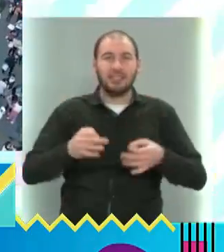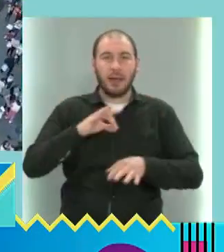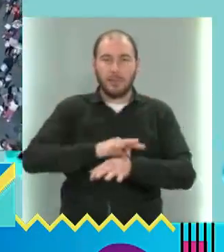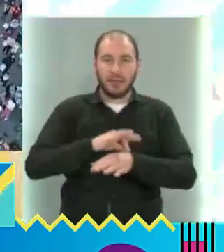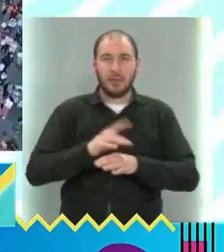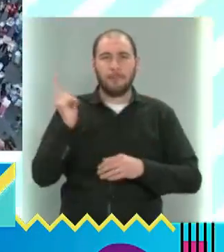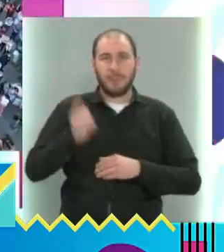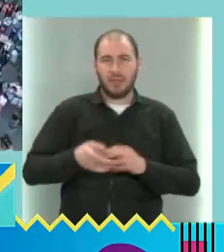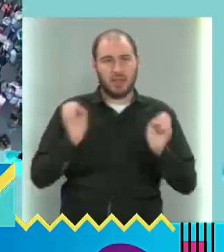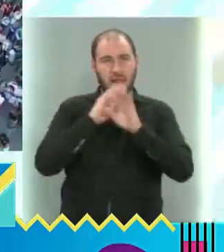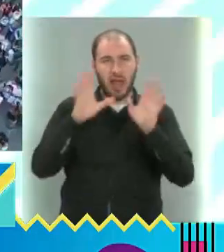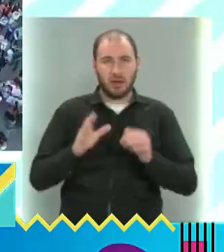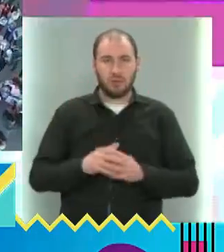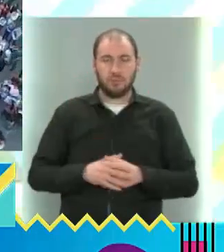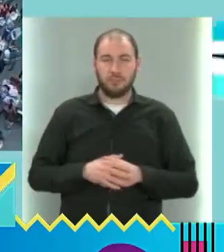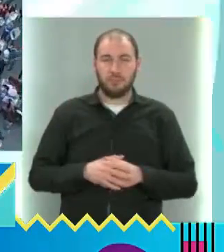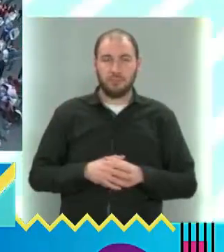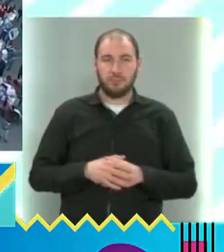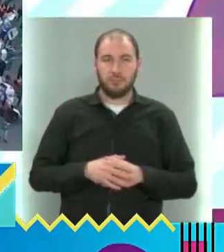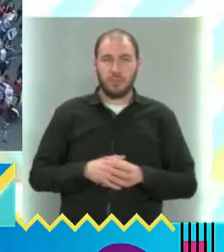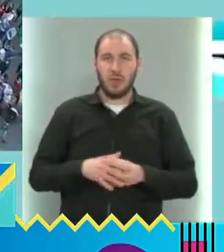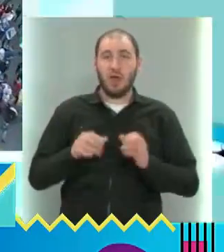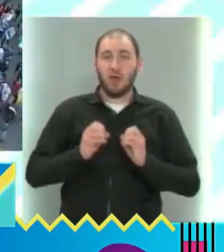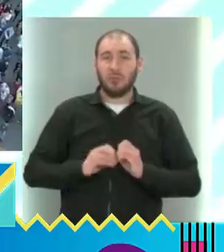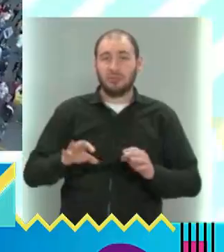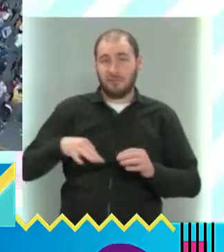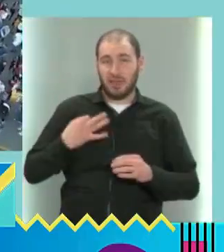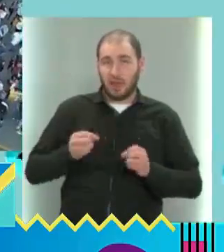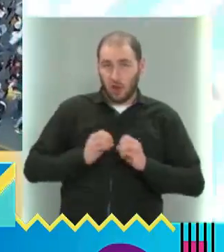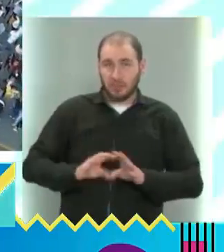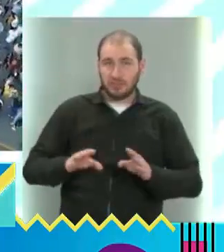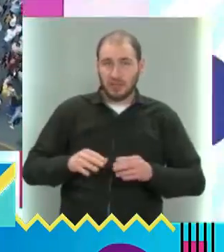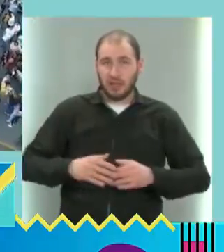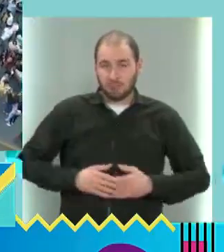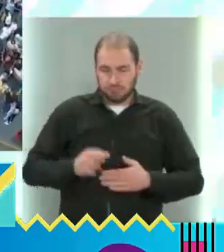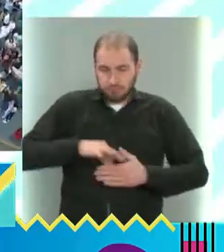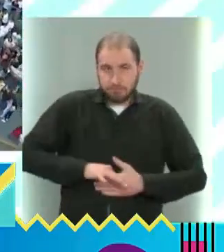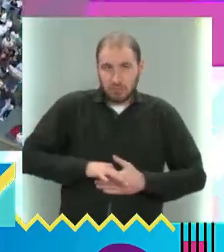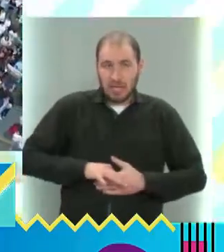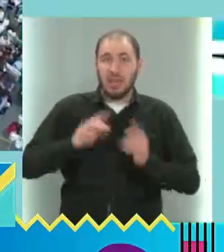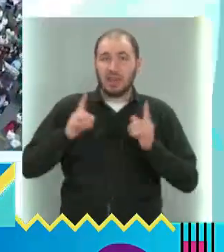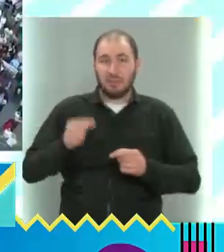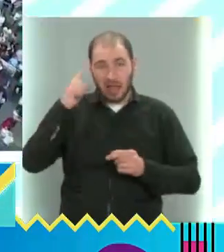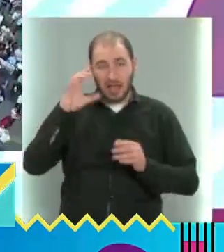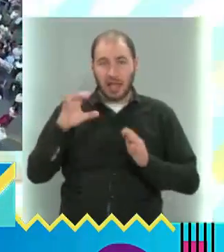lo establecen claramente, ¿no es cierto?, que el comienzo de la vida humana empieza en la concepción, como también lo